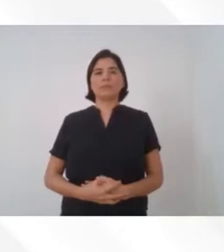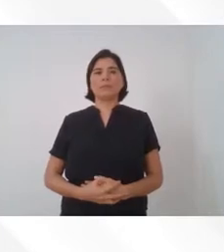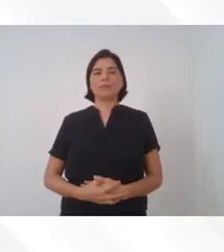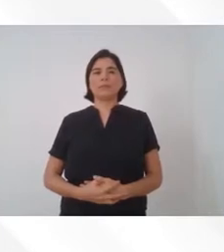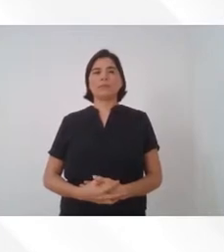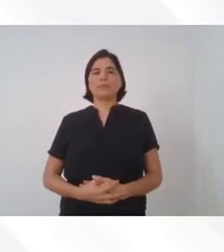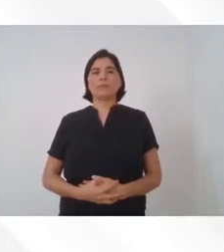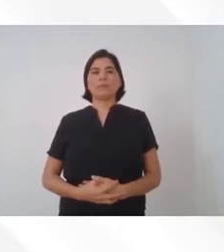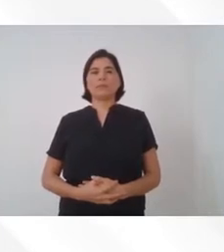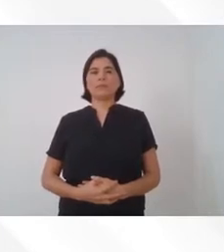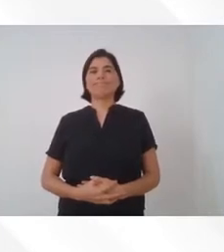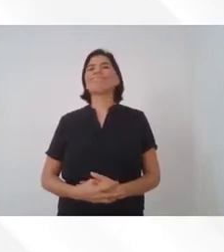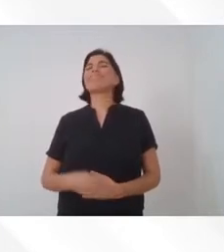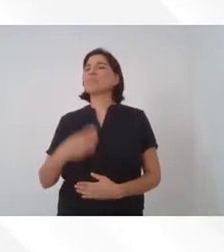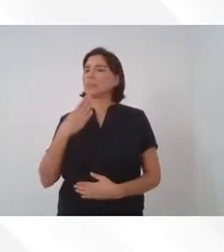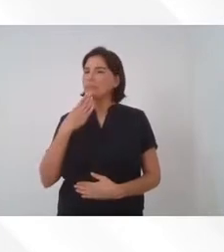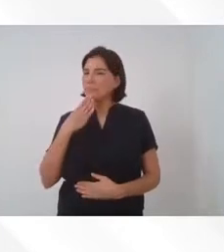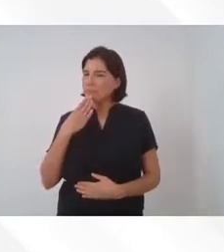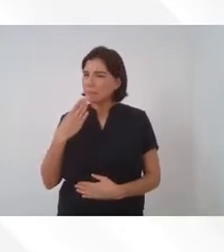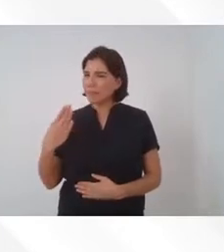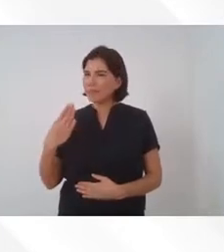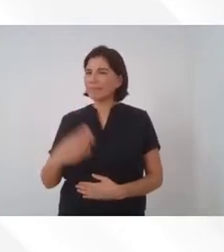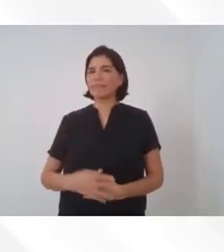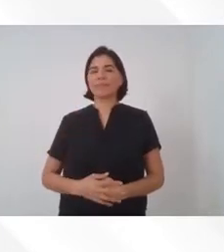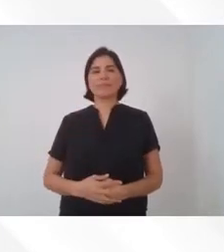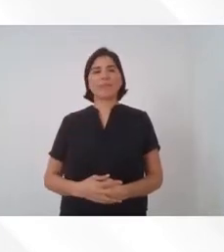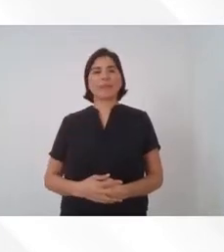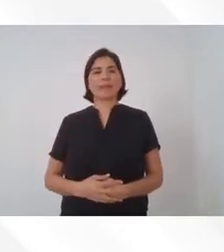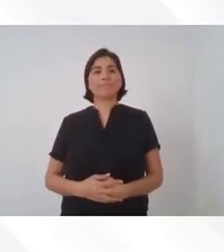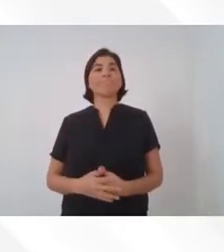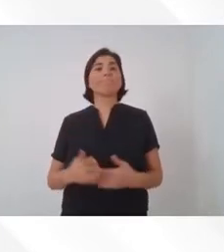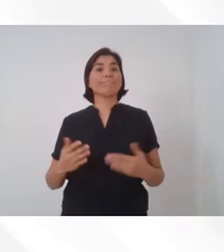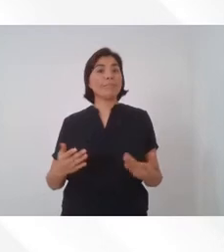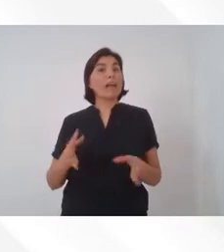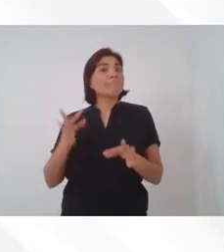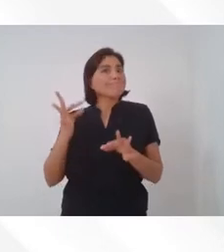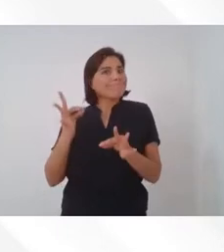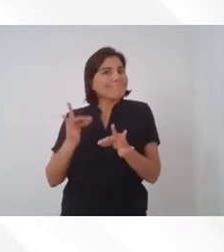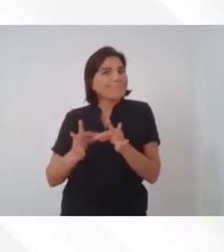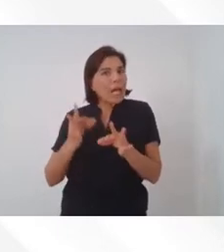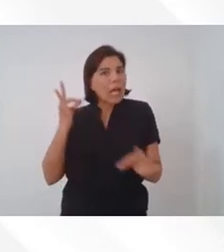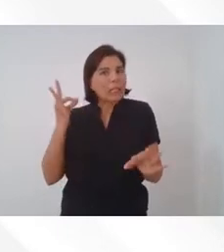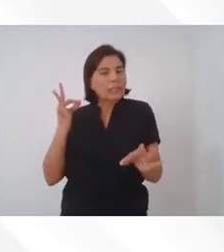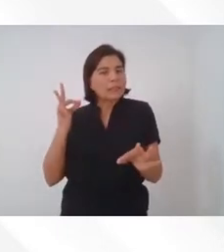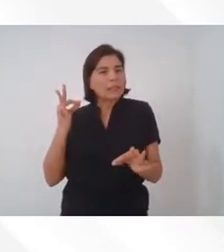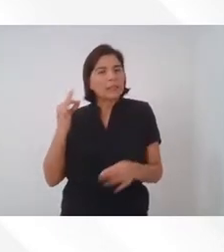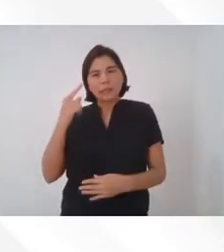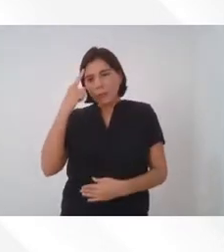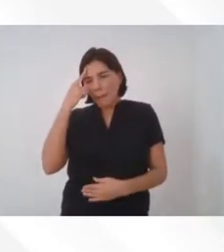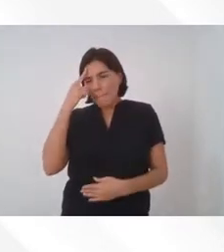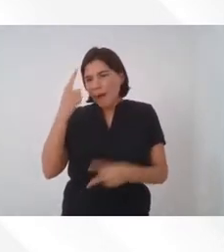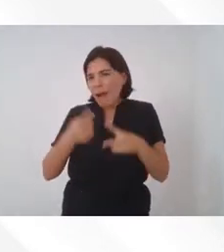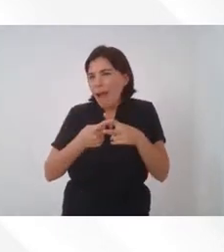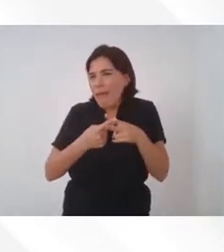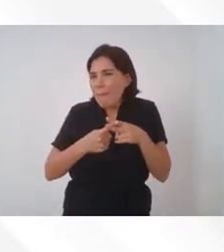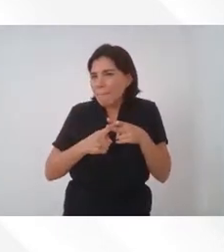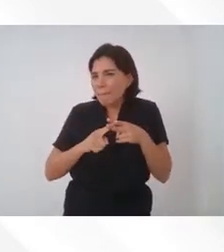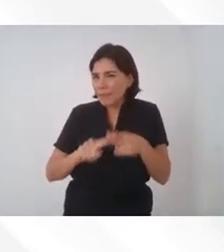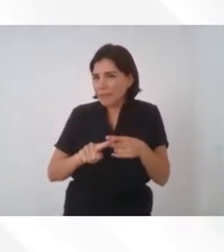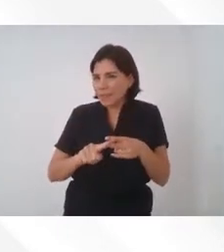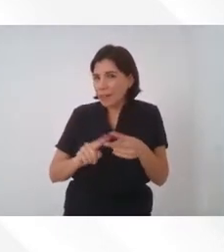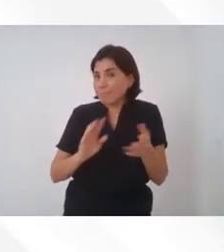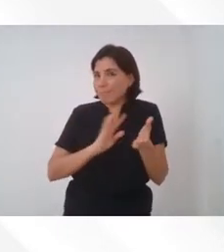Muy bien. Pues creo que estamos listos para iniciar la lectura. ¿Sí? Es